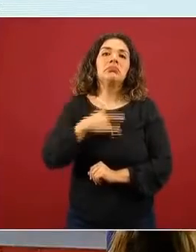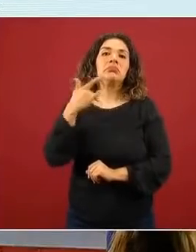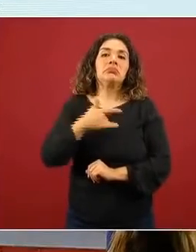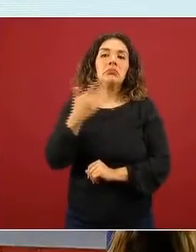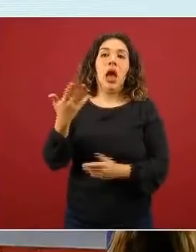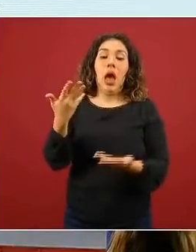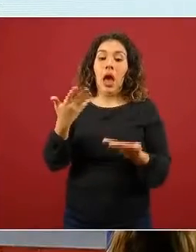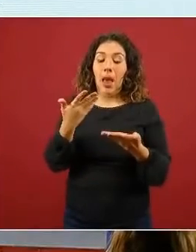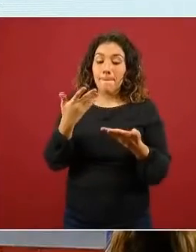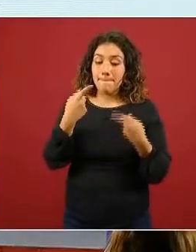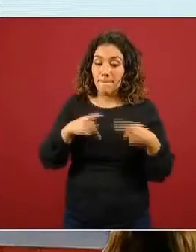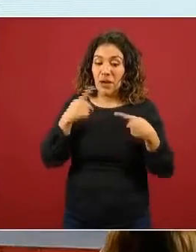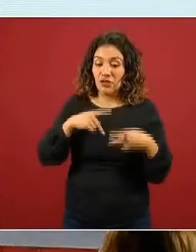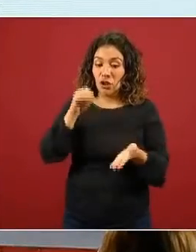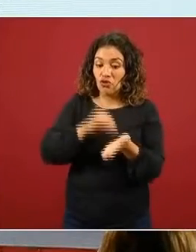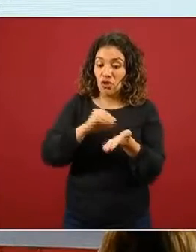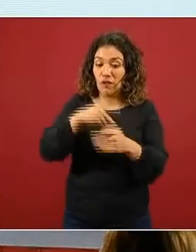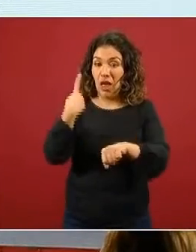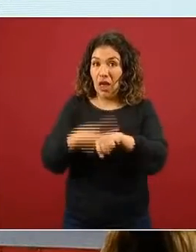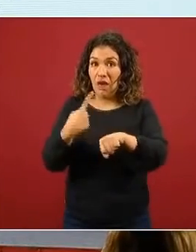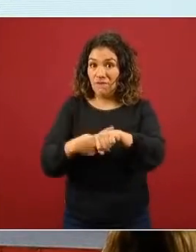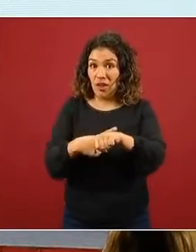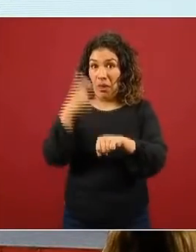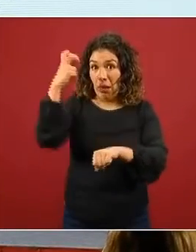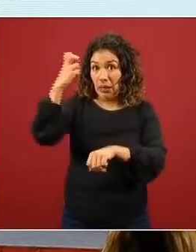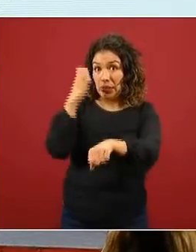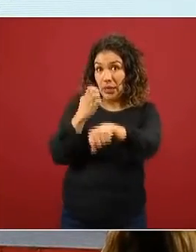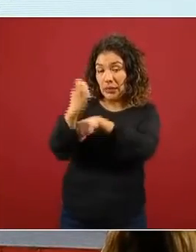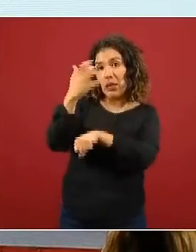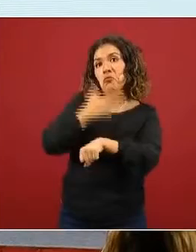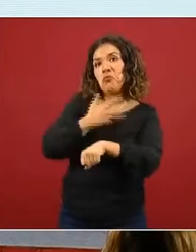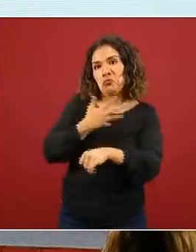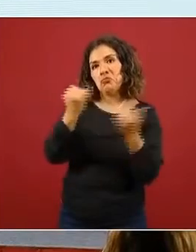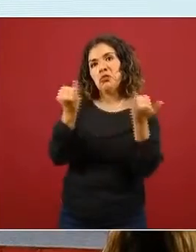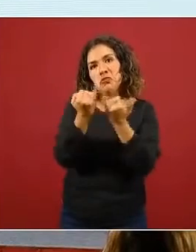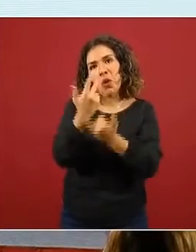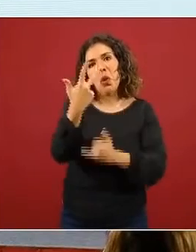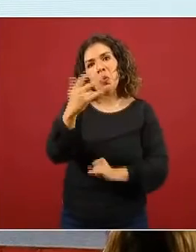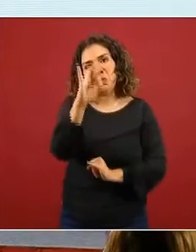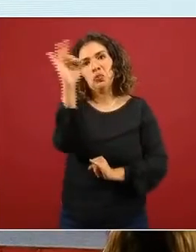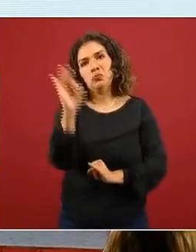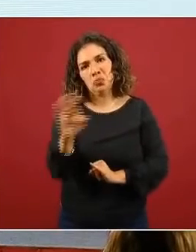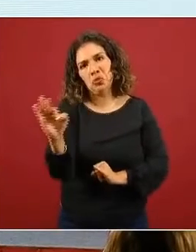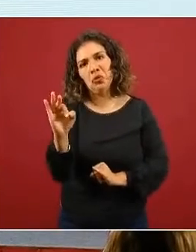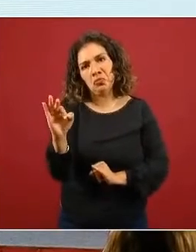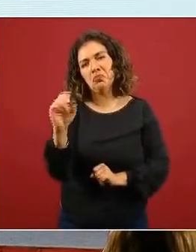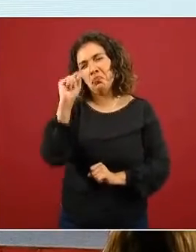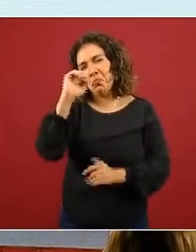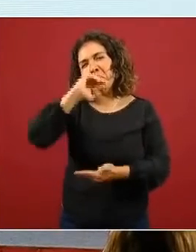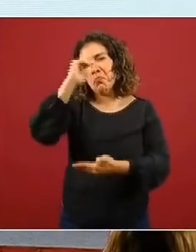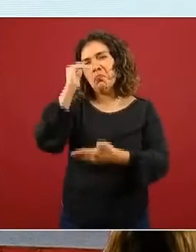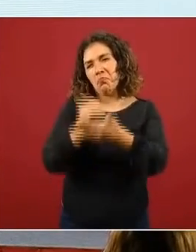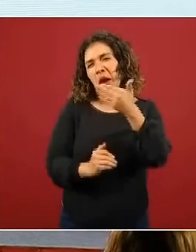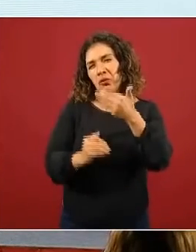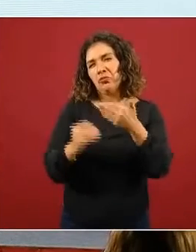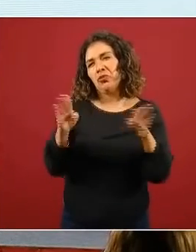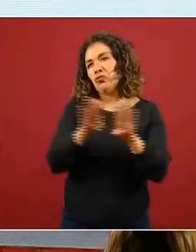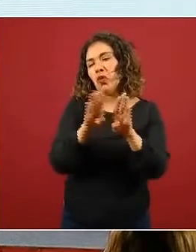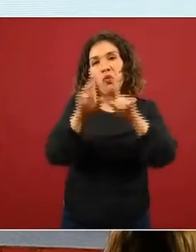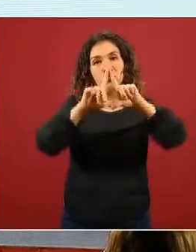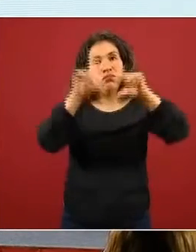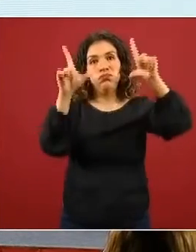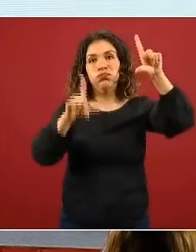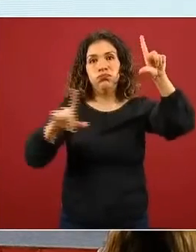casos activos estimados de la entidad sean también del 8%, eso está inclusive por debajo de nuestra media